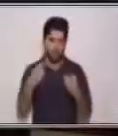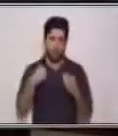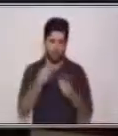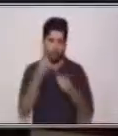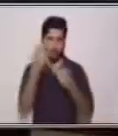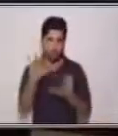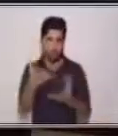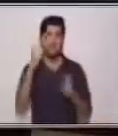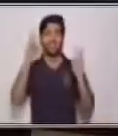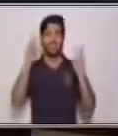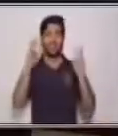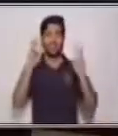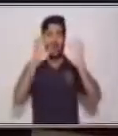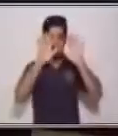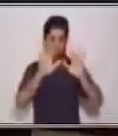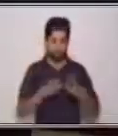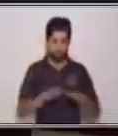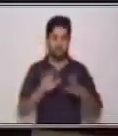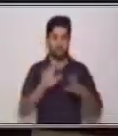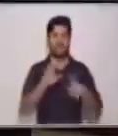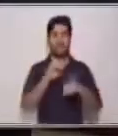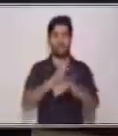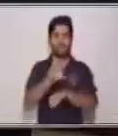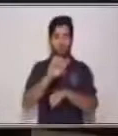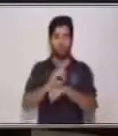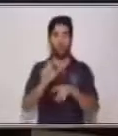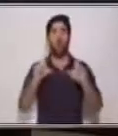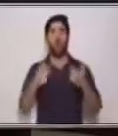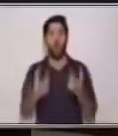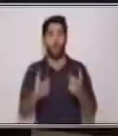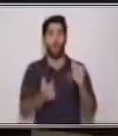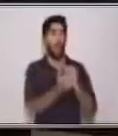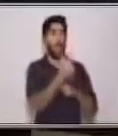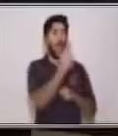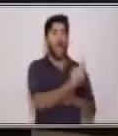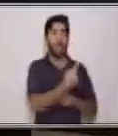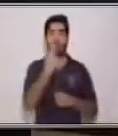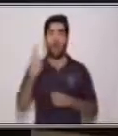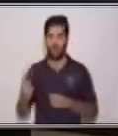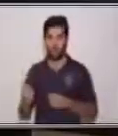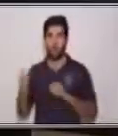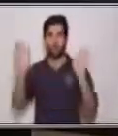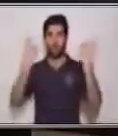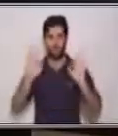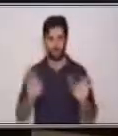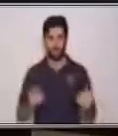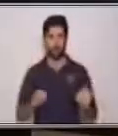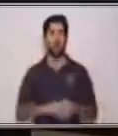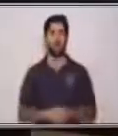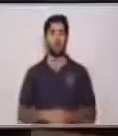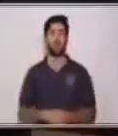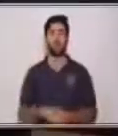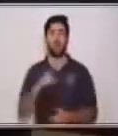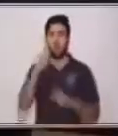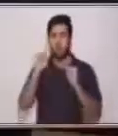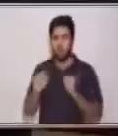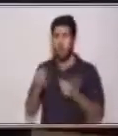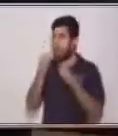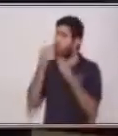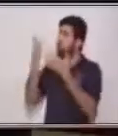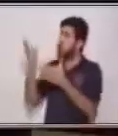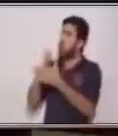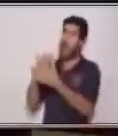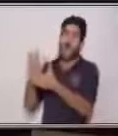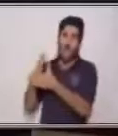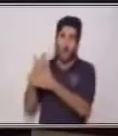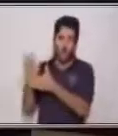instructivos, sobre la receta y la estructura de cada una de ellas. Así que comparte todos tus conocimientos y también